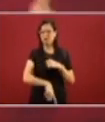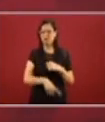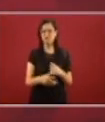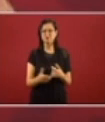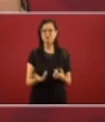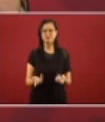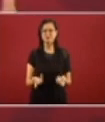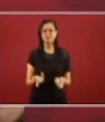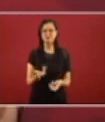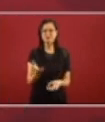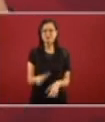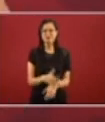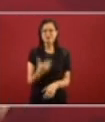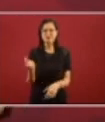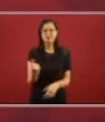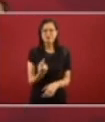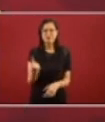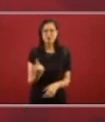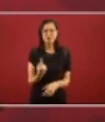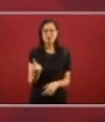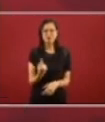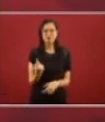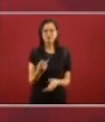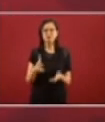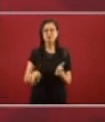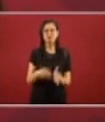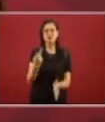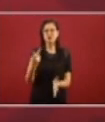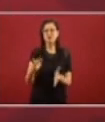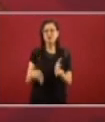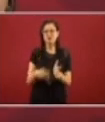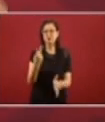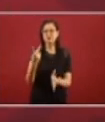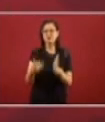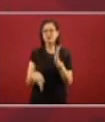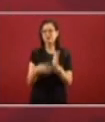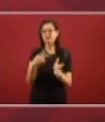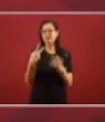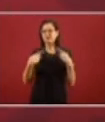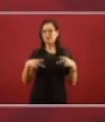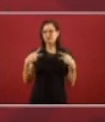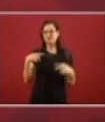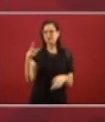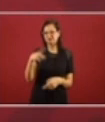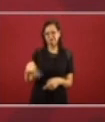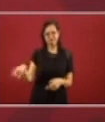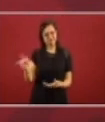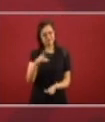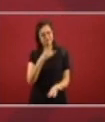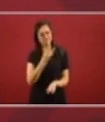porque están perdiendo cada vez más credibilidad.